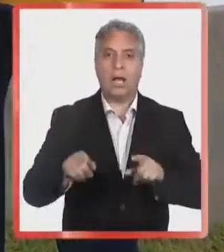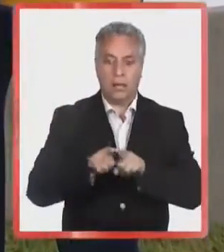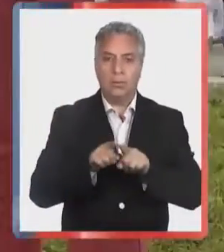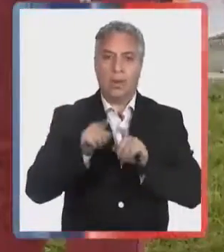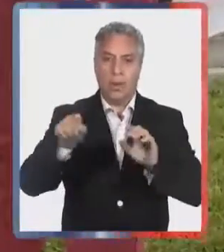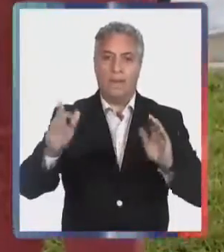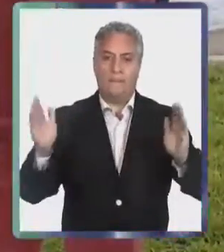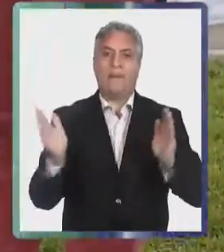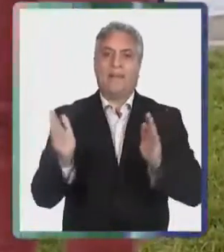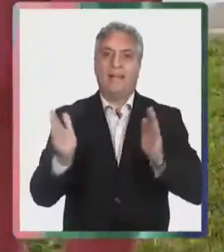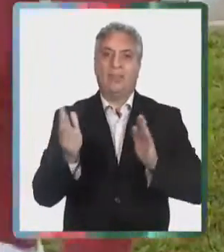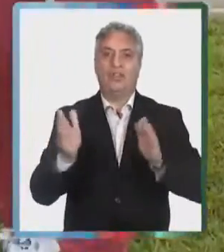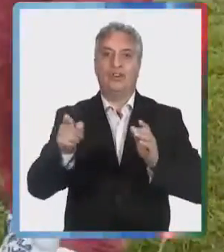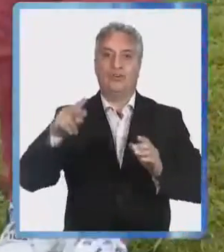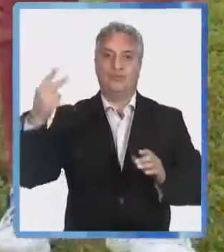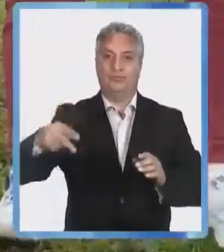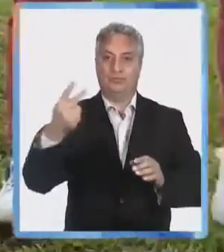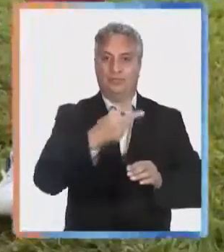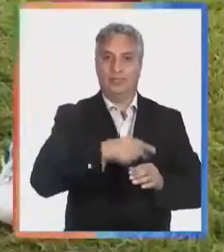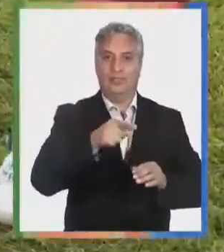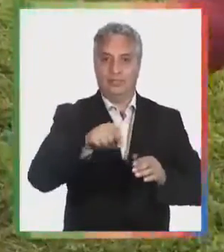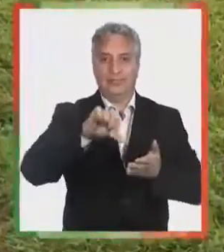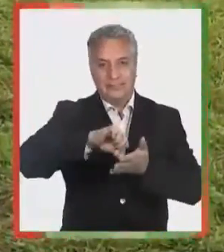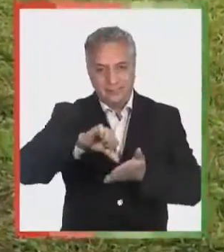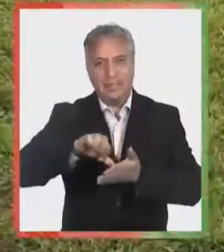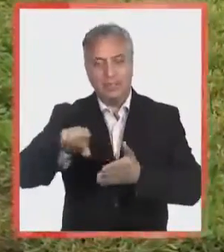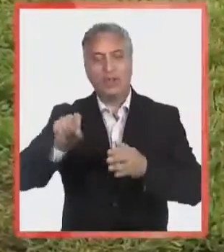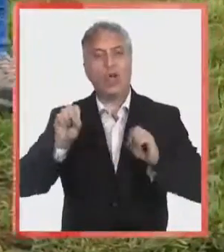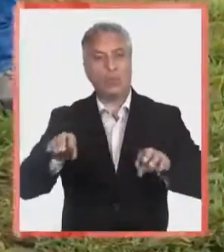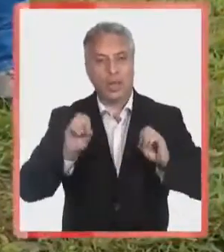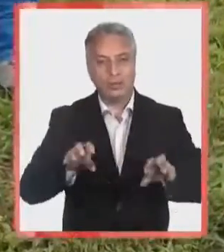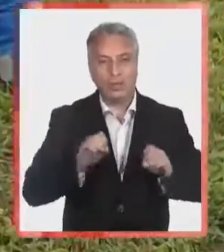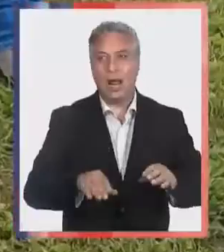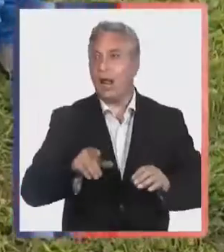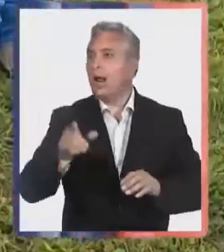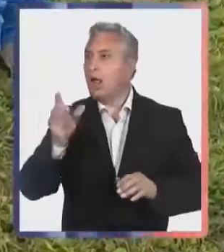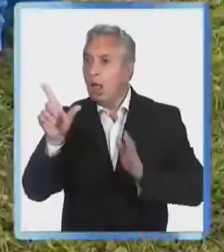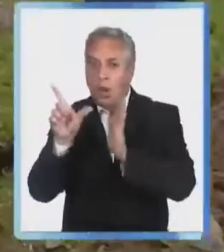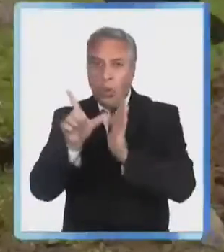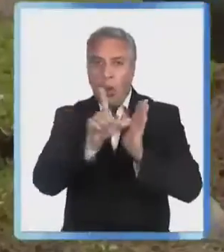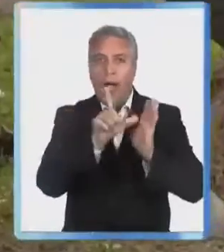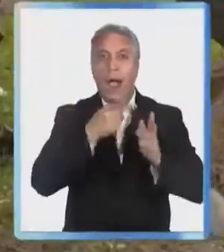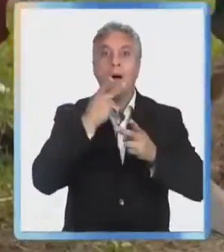propietarios forestales, centros educacionales, entidades públicas y